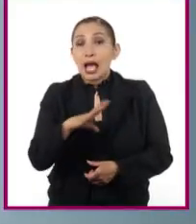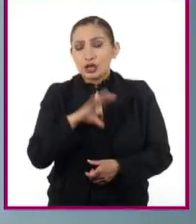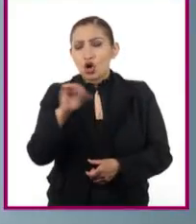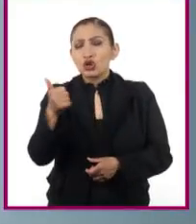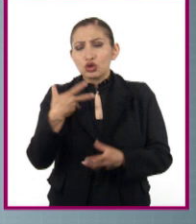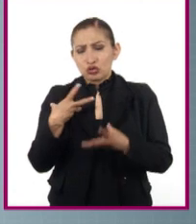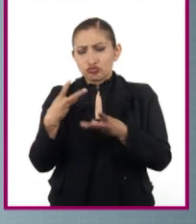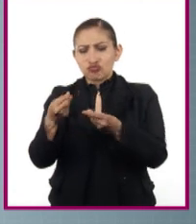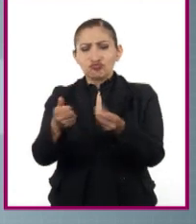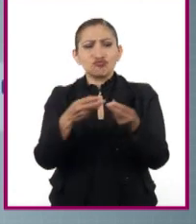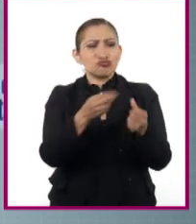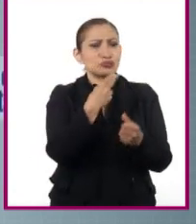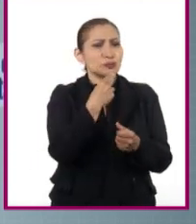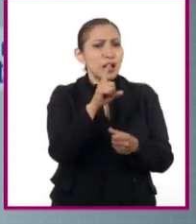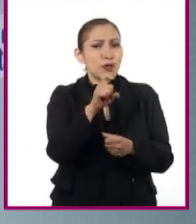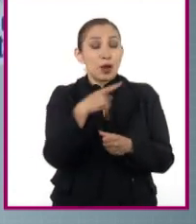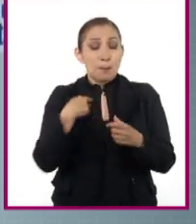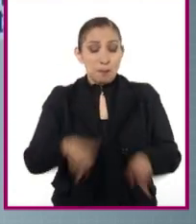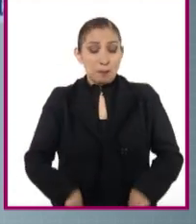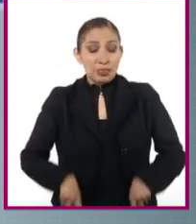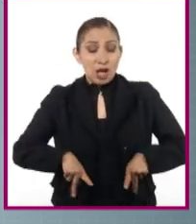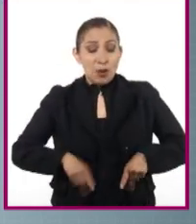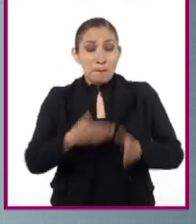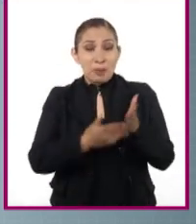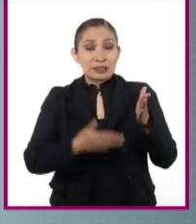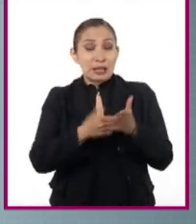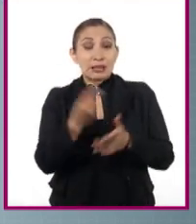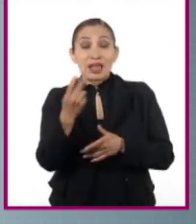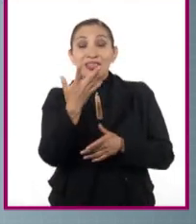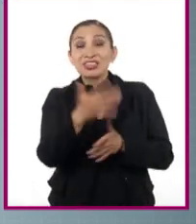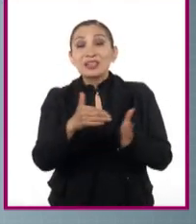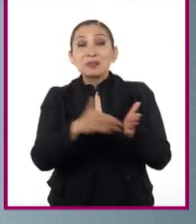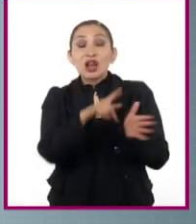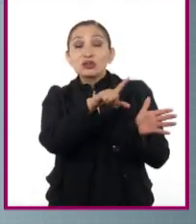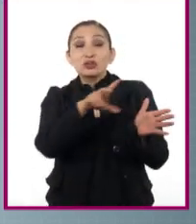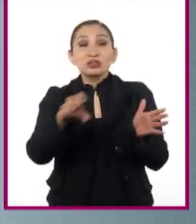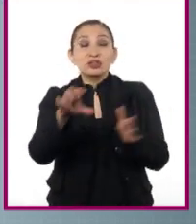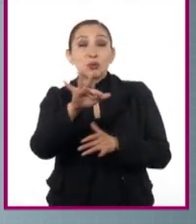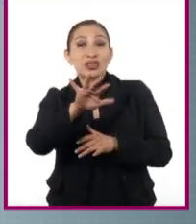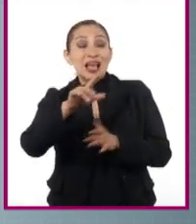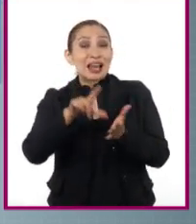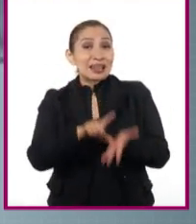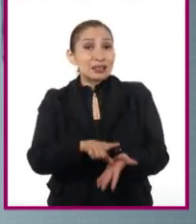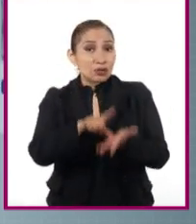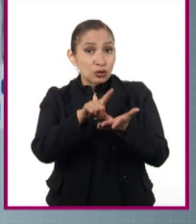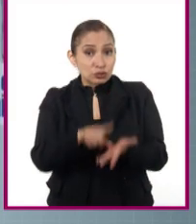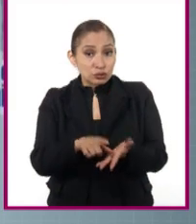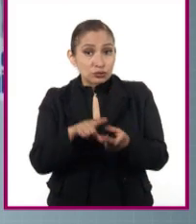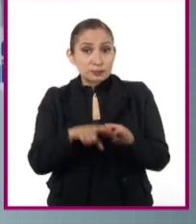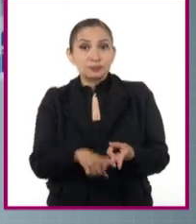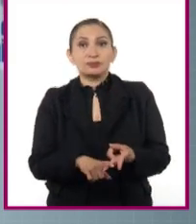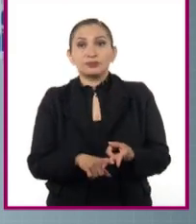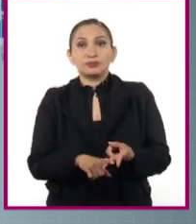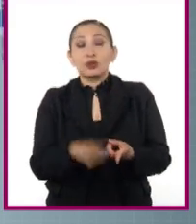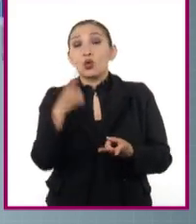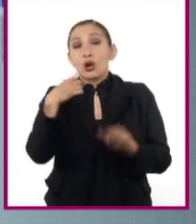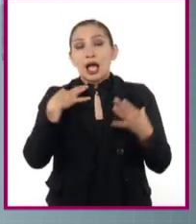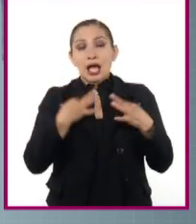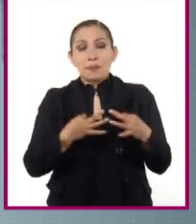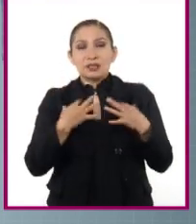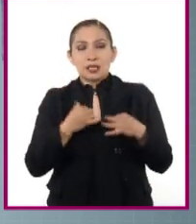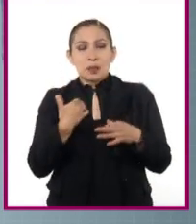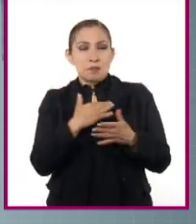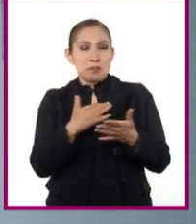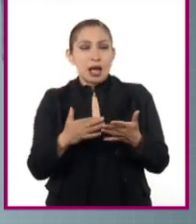Existen otros gastos importantes. Un pantalón de mezclilla requiere de 10.850 litros. una